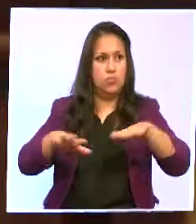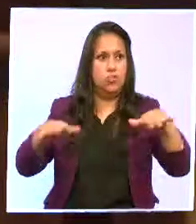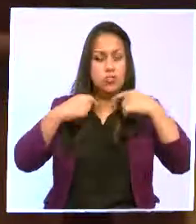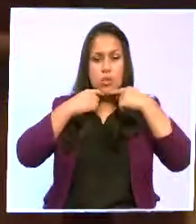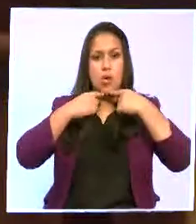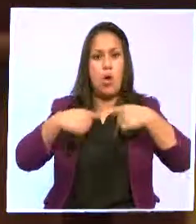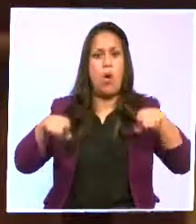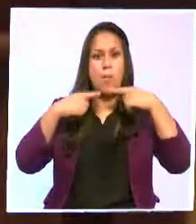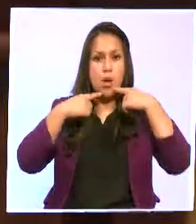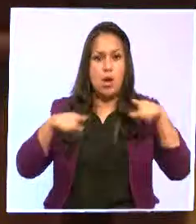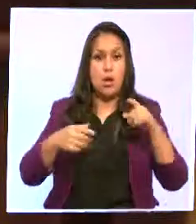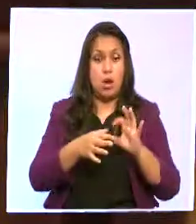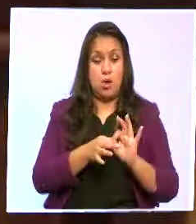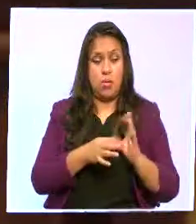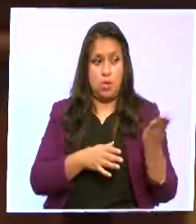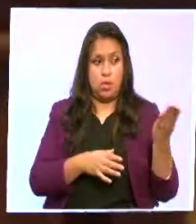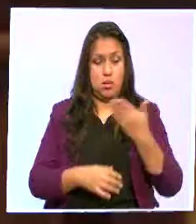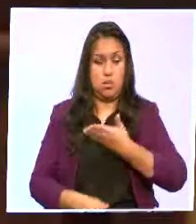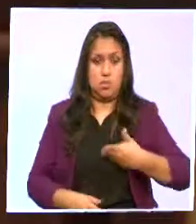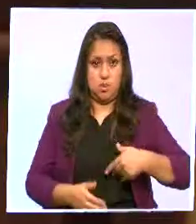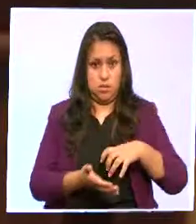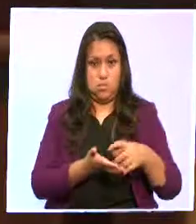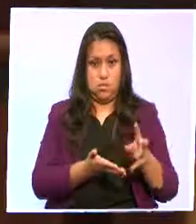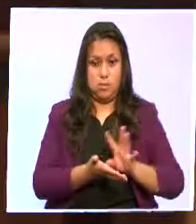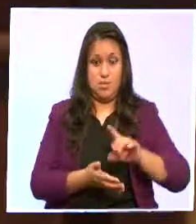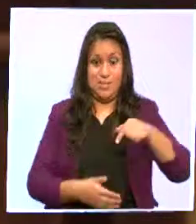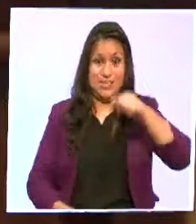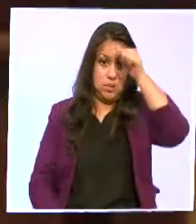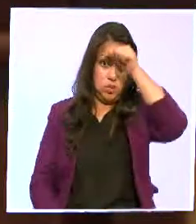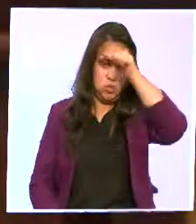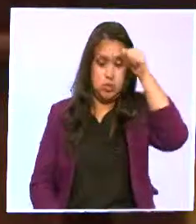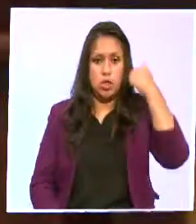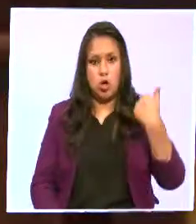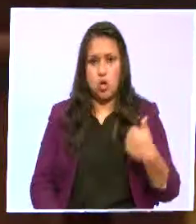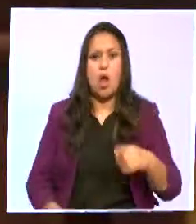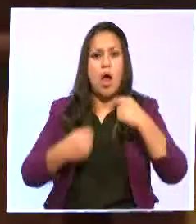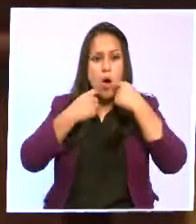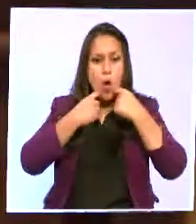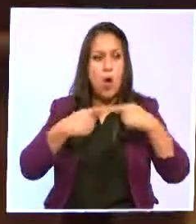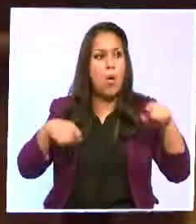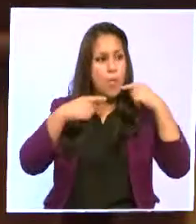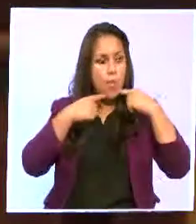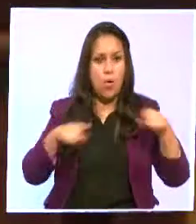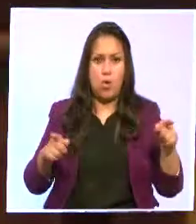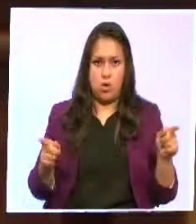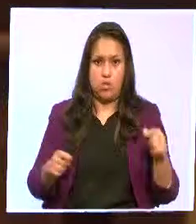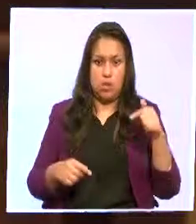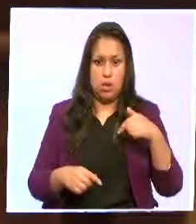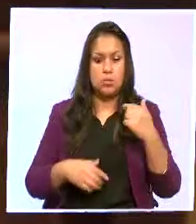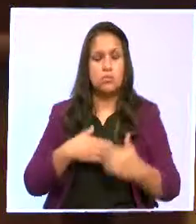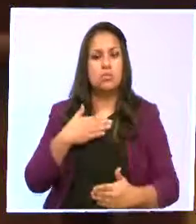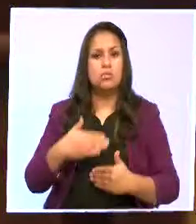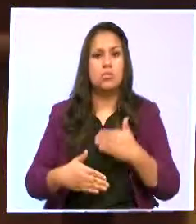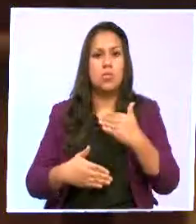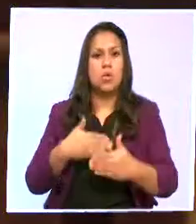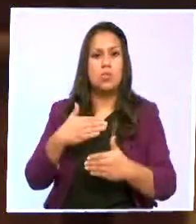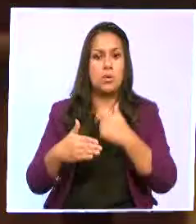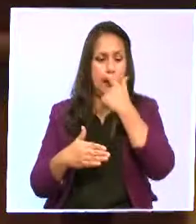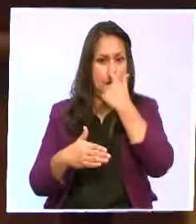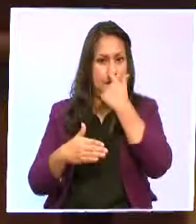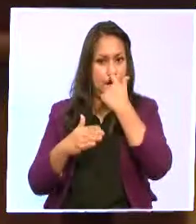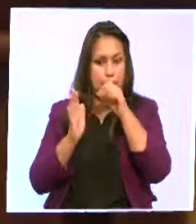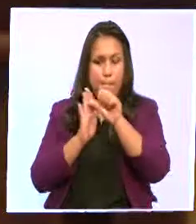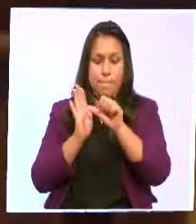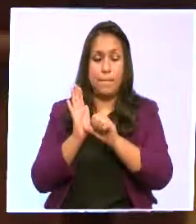la compañera presidente de gabriela rivadeneira este domingo ha lanzado ya la convocatoria como corresponde al procedimiento mediante el artículo